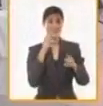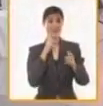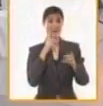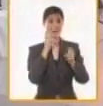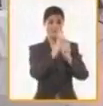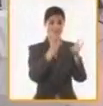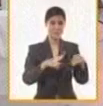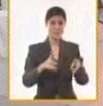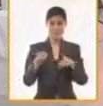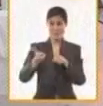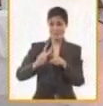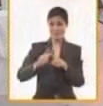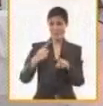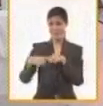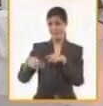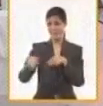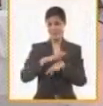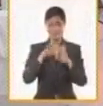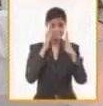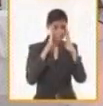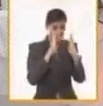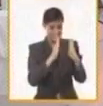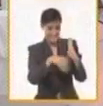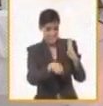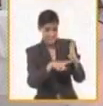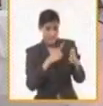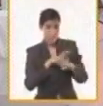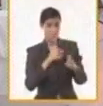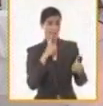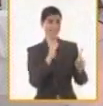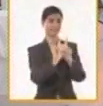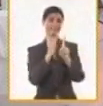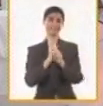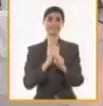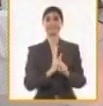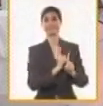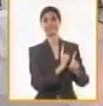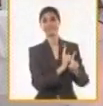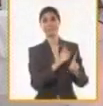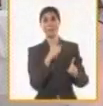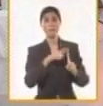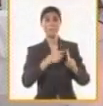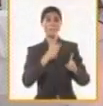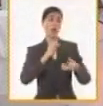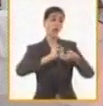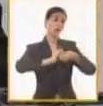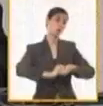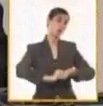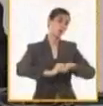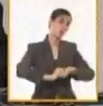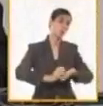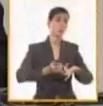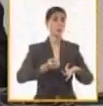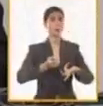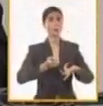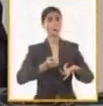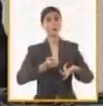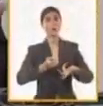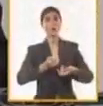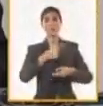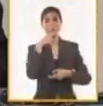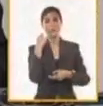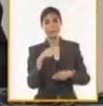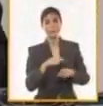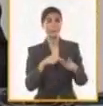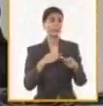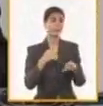prácticamente más atención a esos momentos de los encuentros y de los saludos y del cabildeo, podríamos decir, de Zelensky,